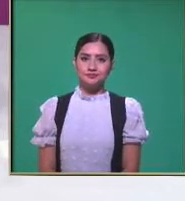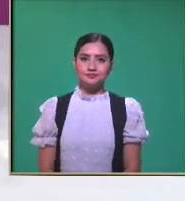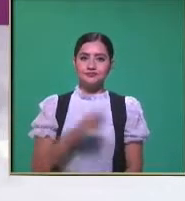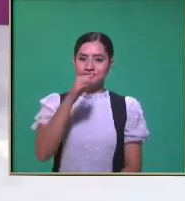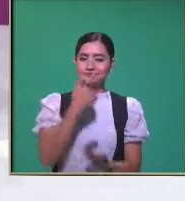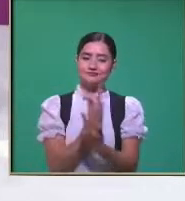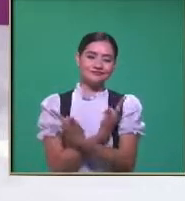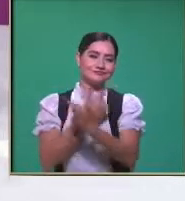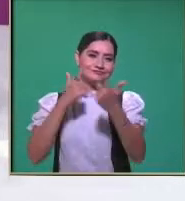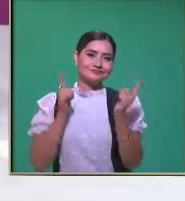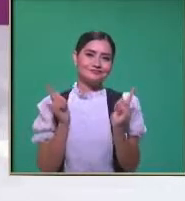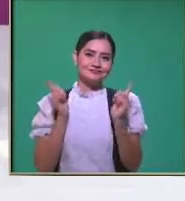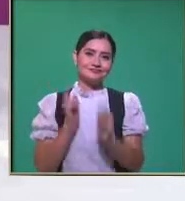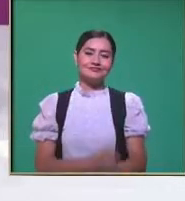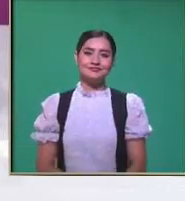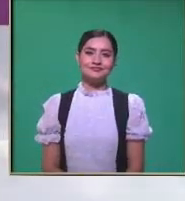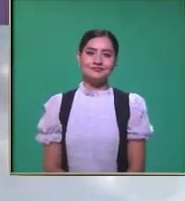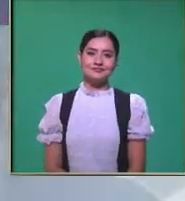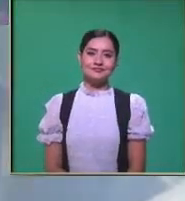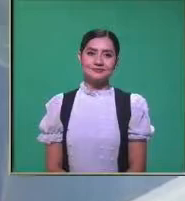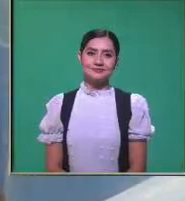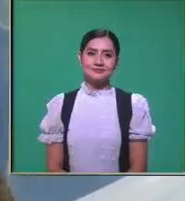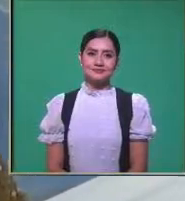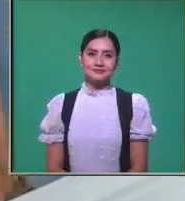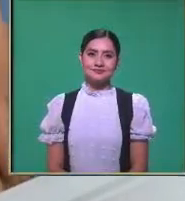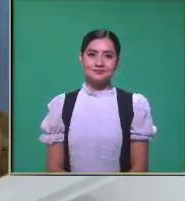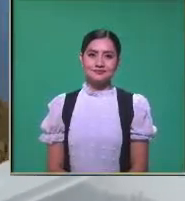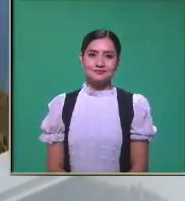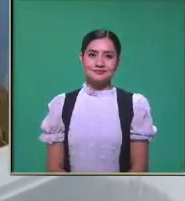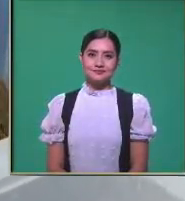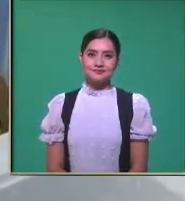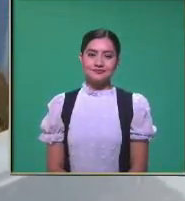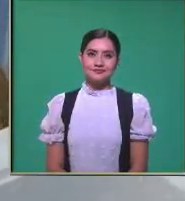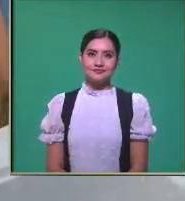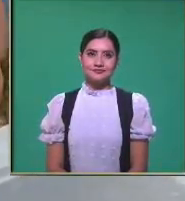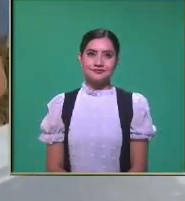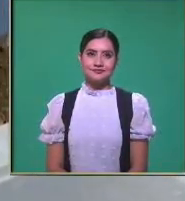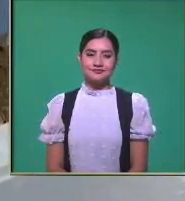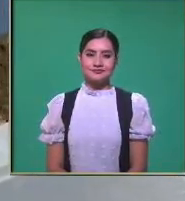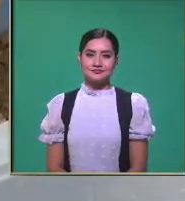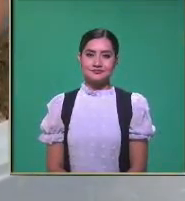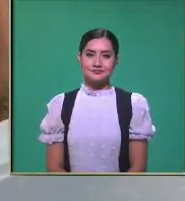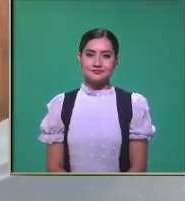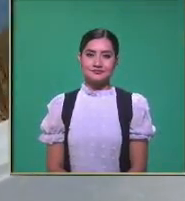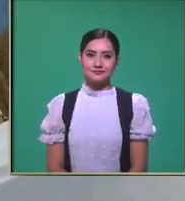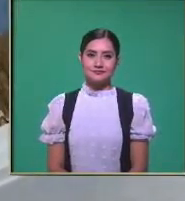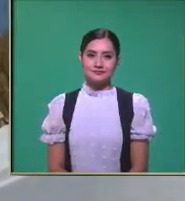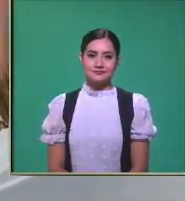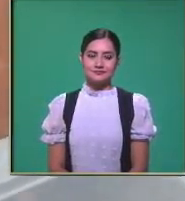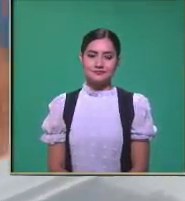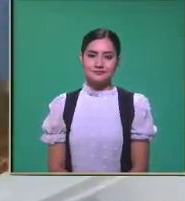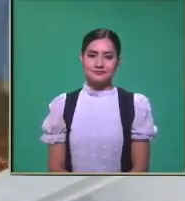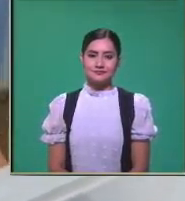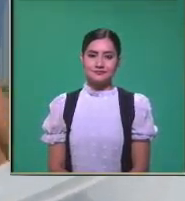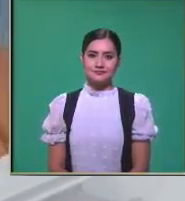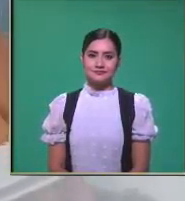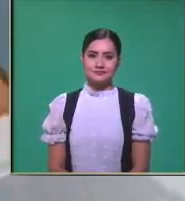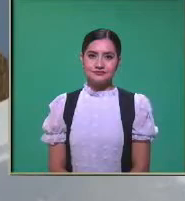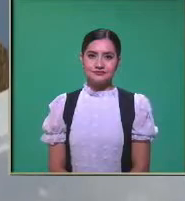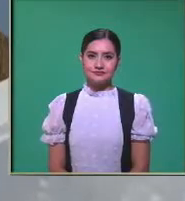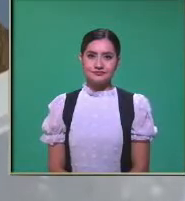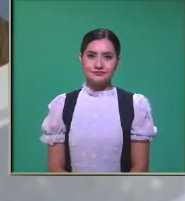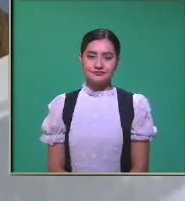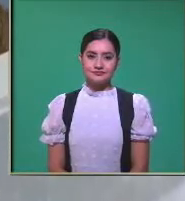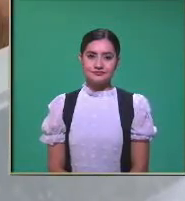y lo que hay en el momento. Y sería como una búsqueda de dónde quedó